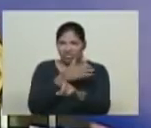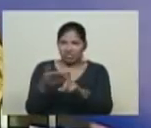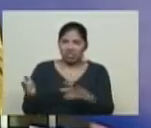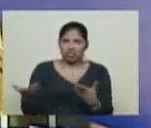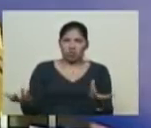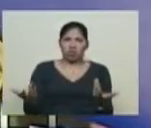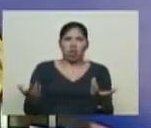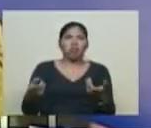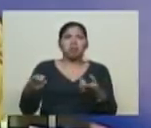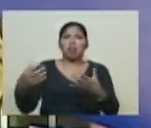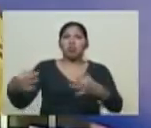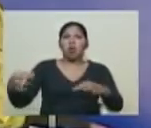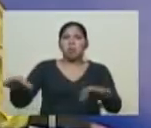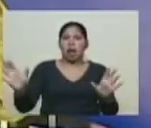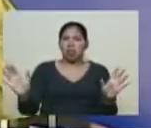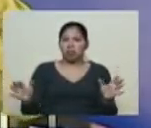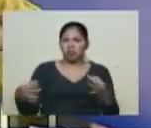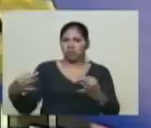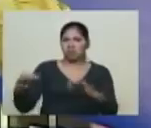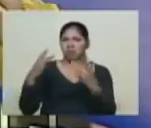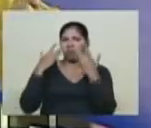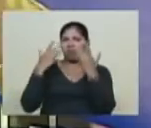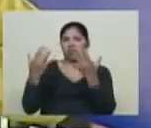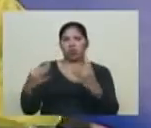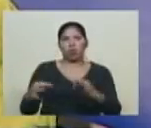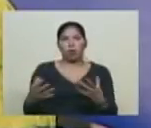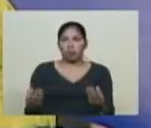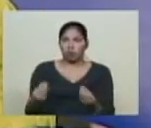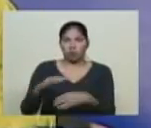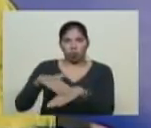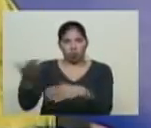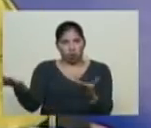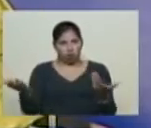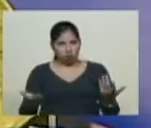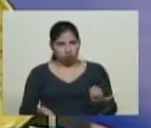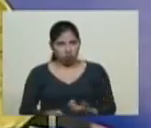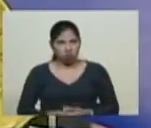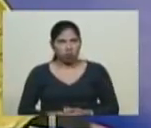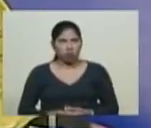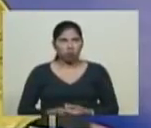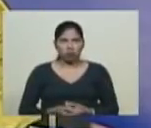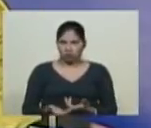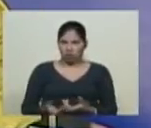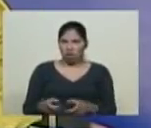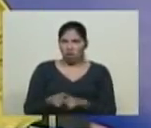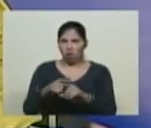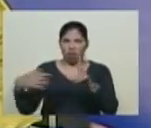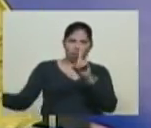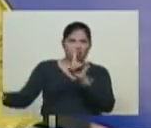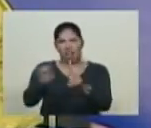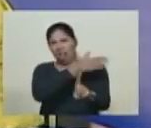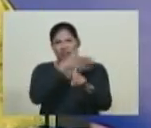era lo natural, lo normal, no puede ser. ¿Por qué? ¿Qué es un castigo a la mujer?